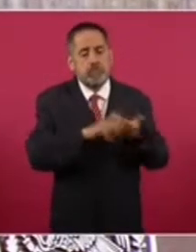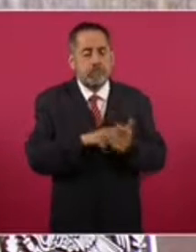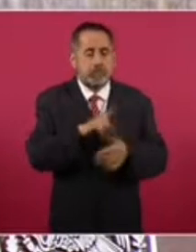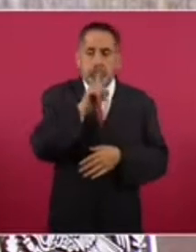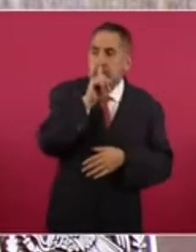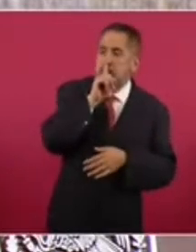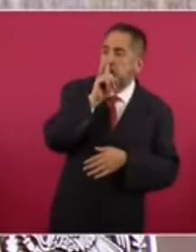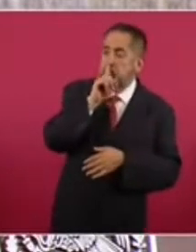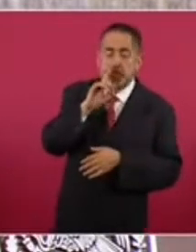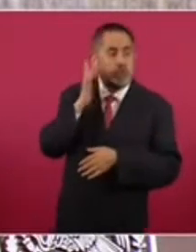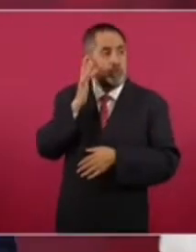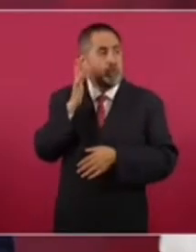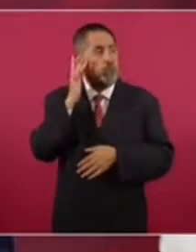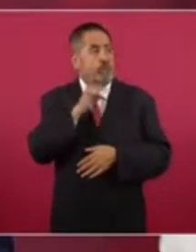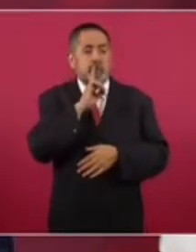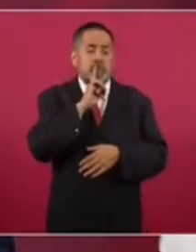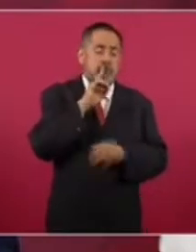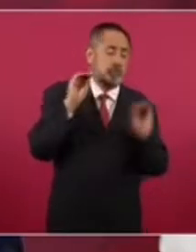guardaron silencio,